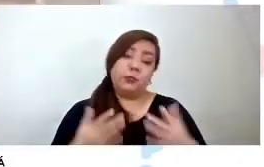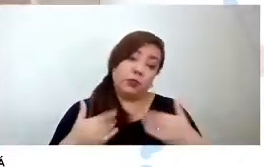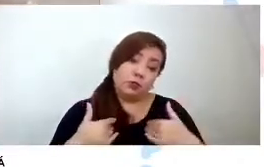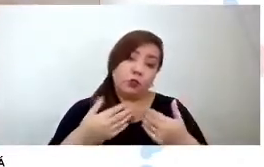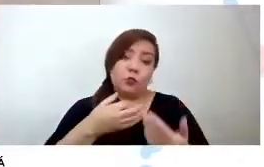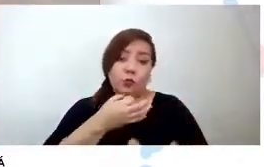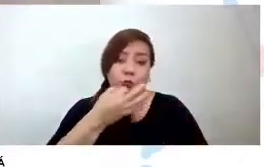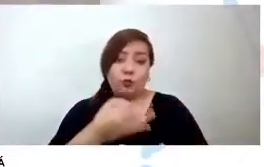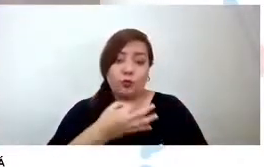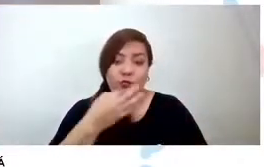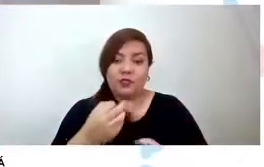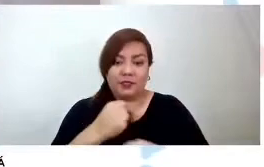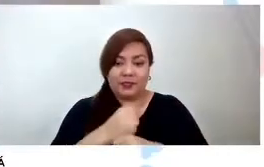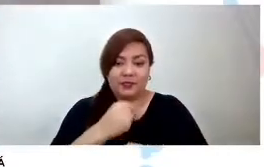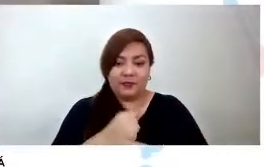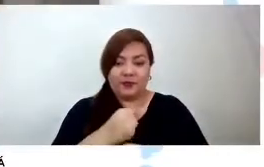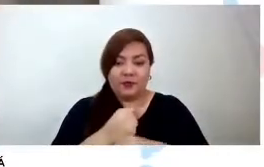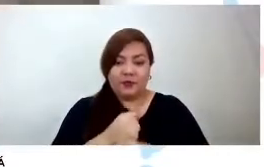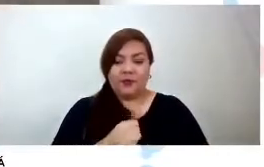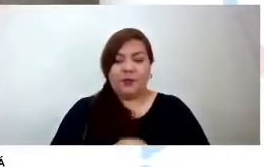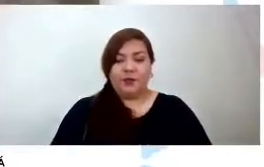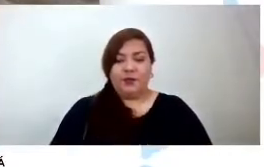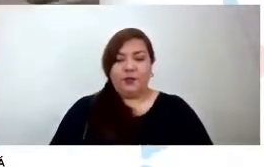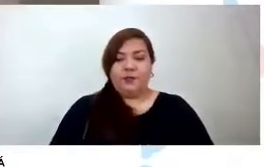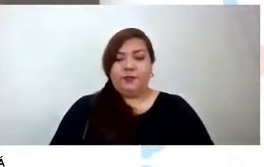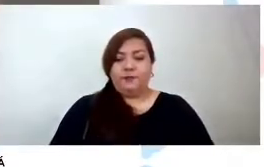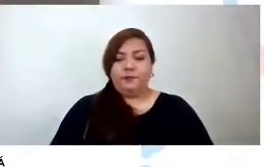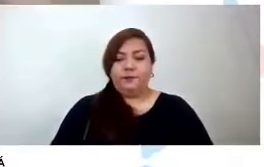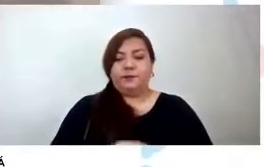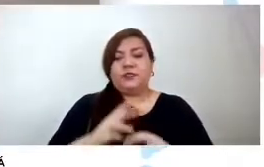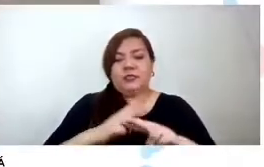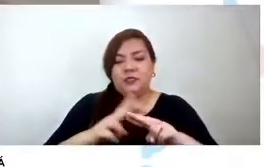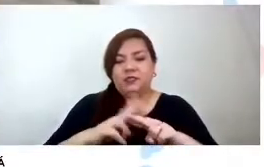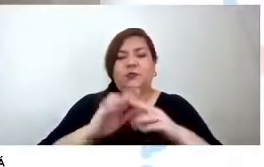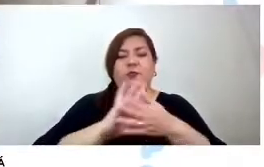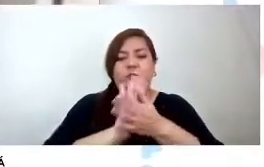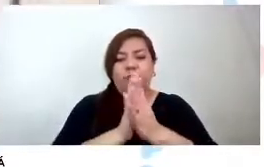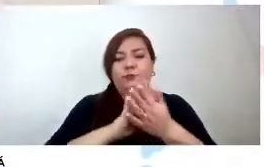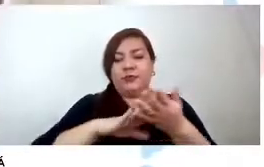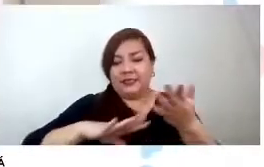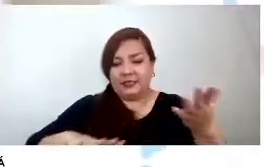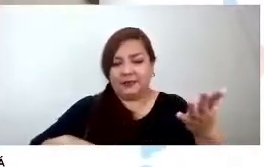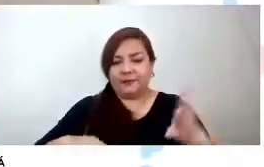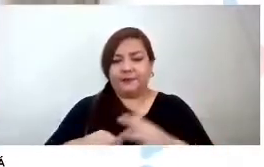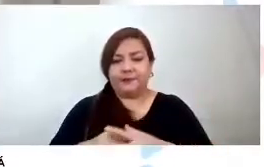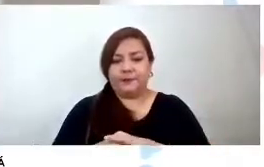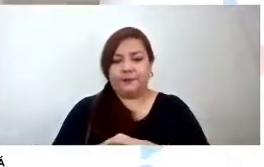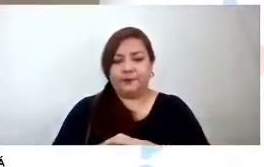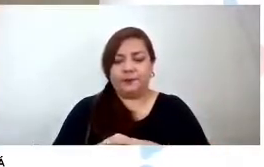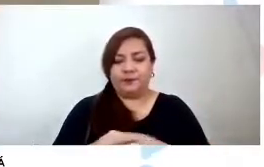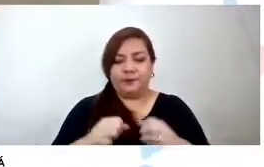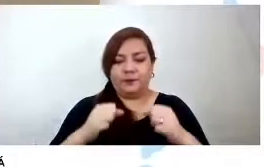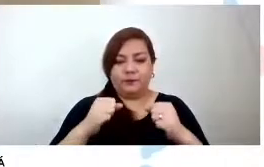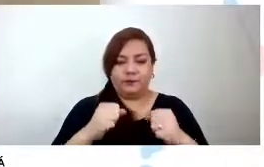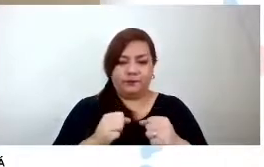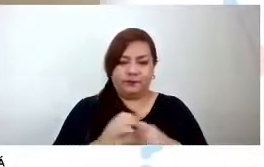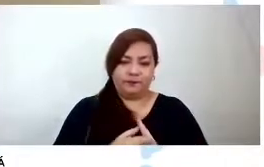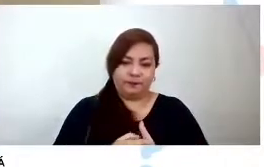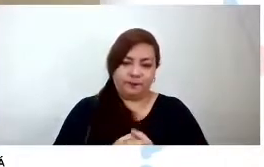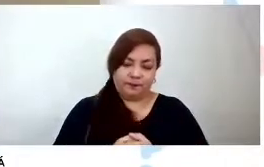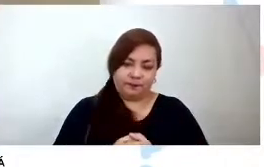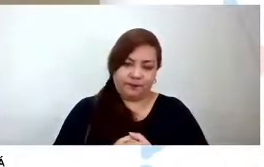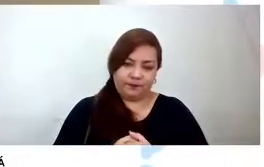del trabajo de conservación que se hizo con estos materiales y que continuamos haciendo.